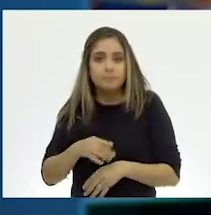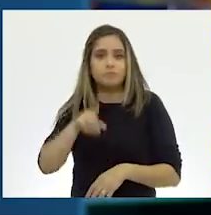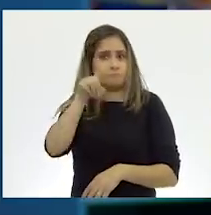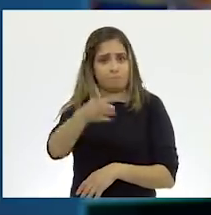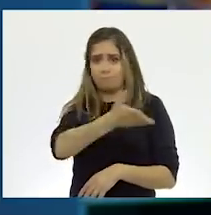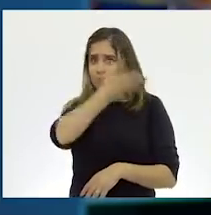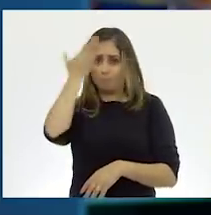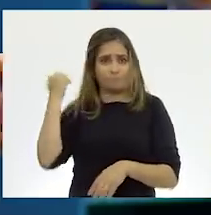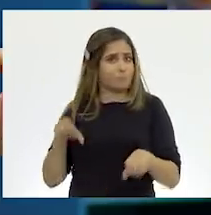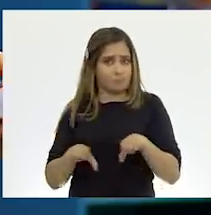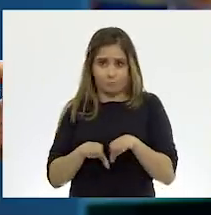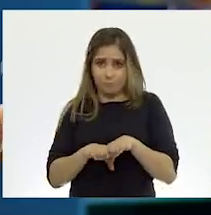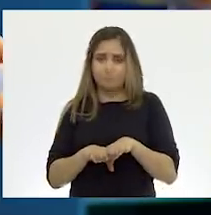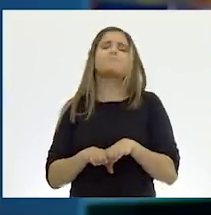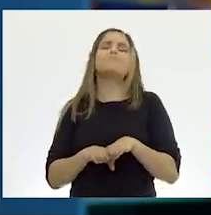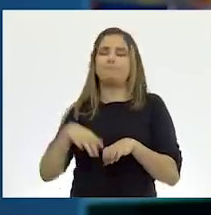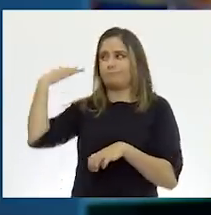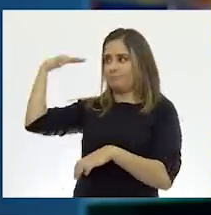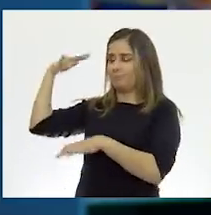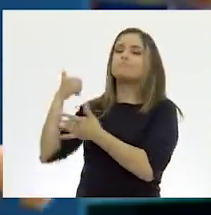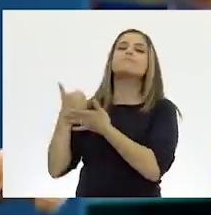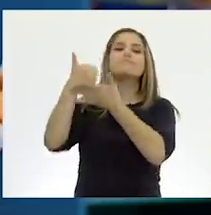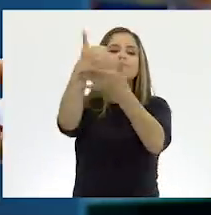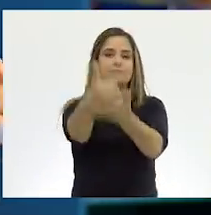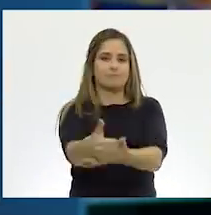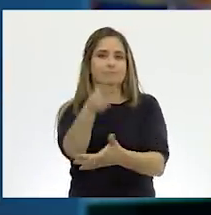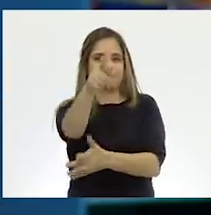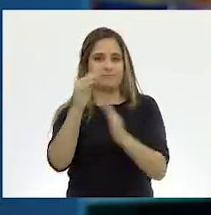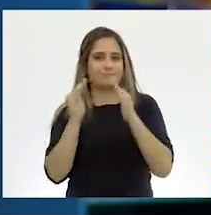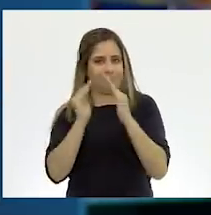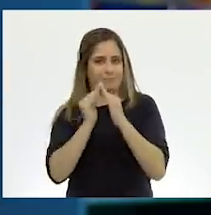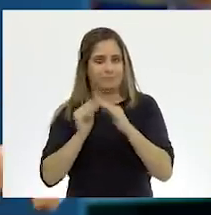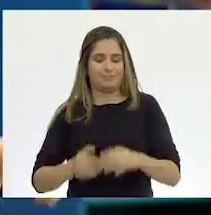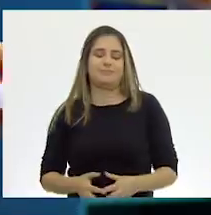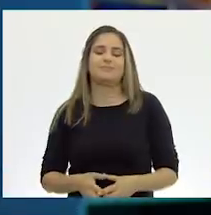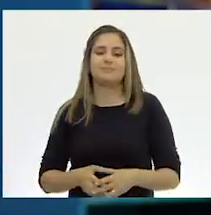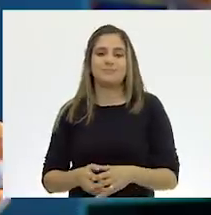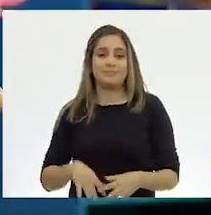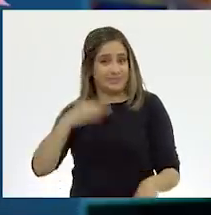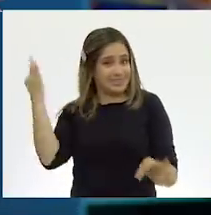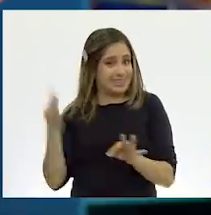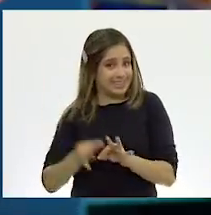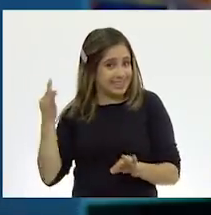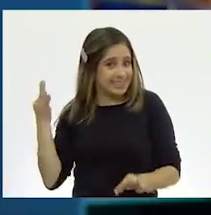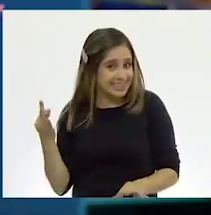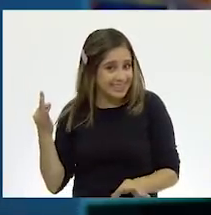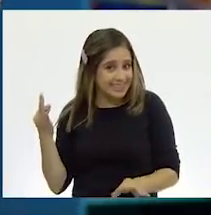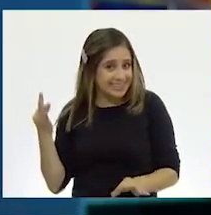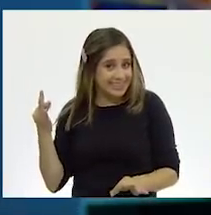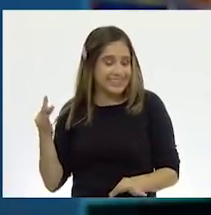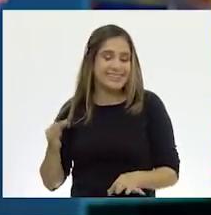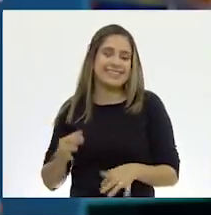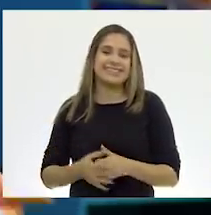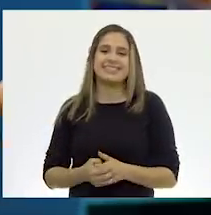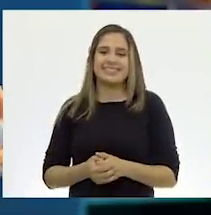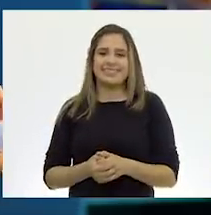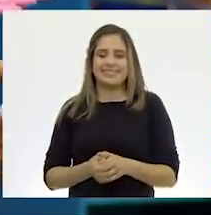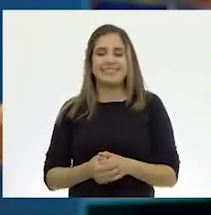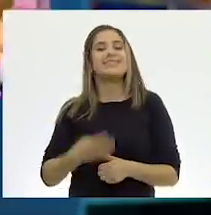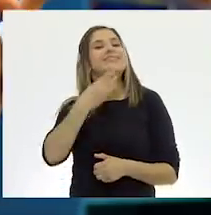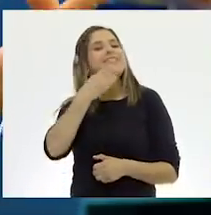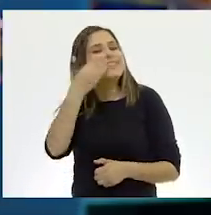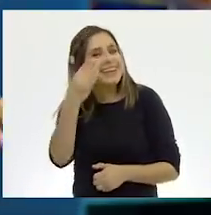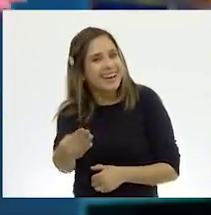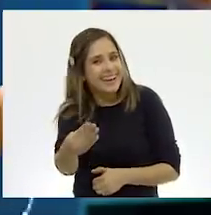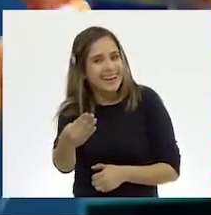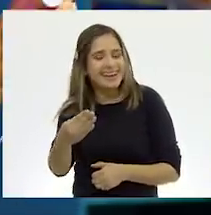sabes cómo hacerlo, pide ayuda en casa. ¿Lista? ¿Listo?